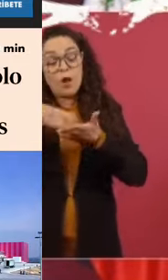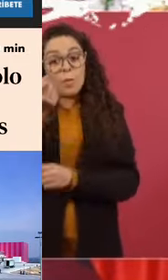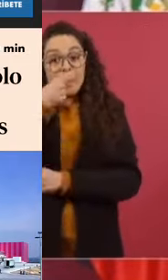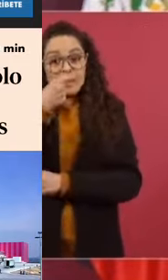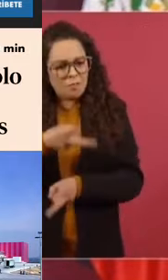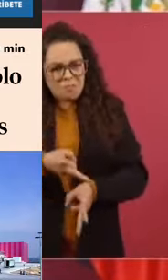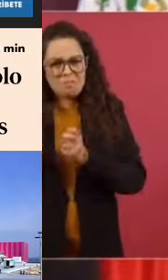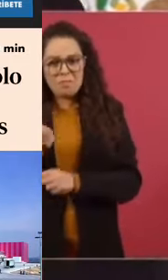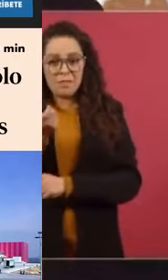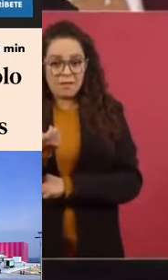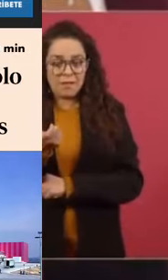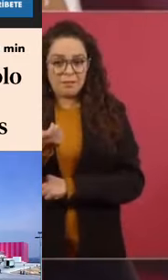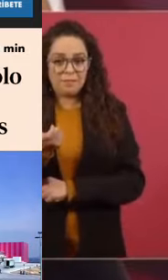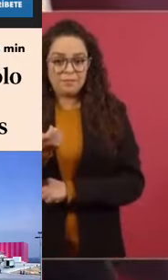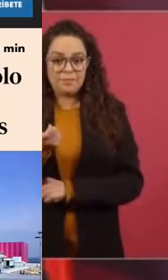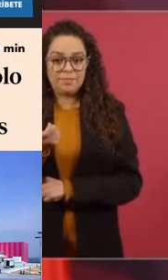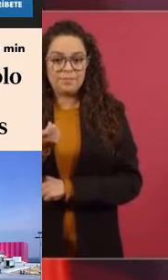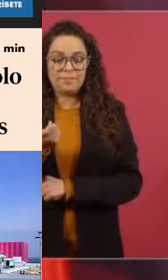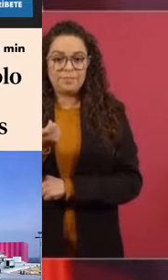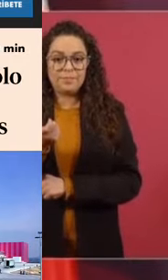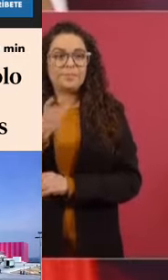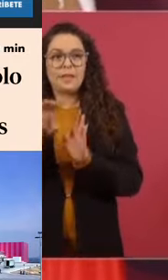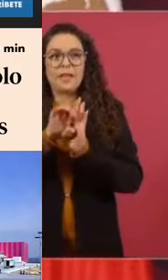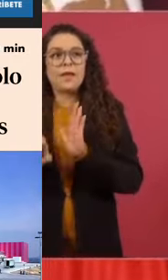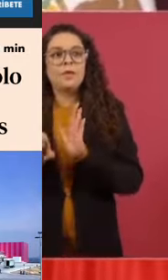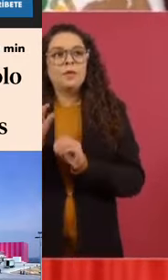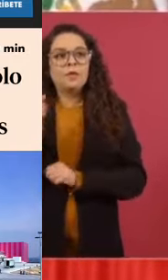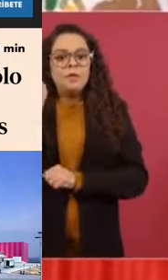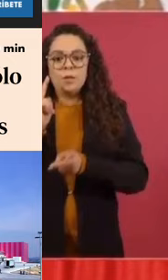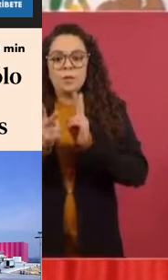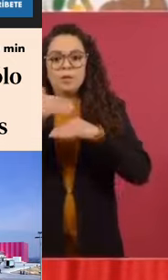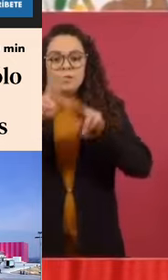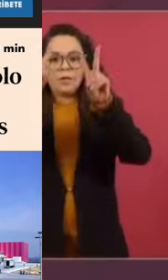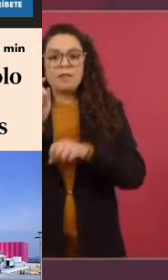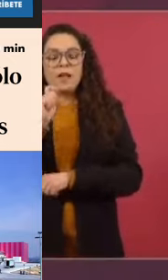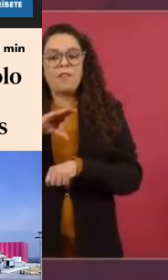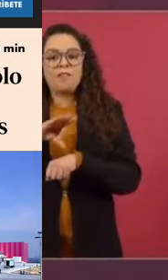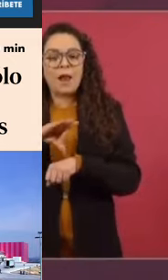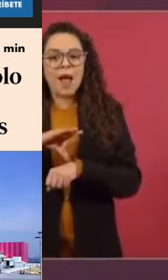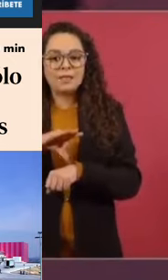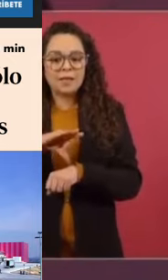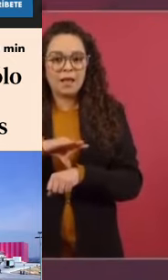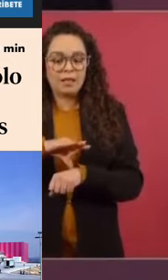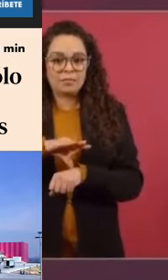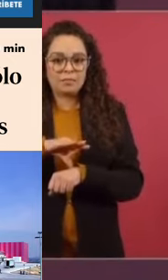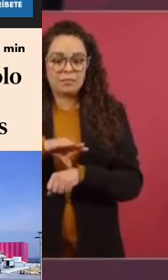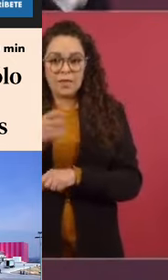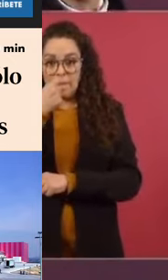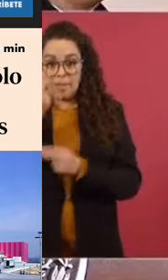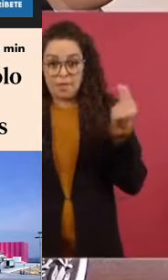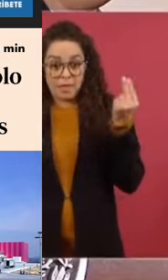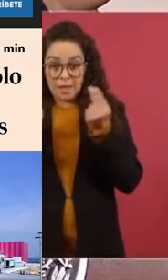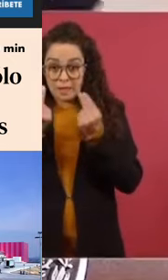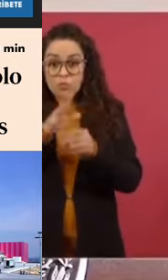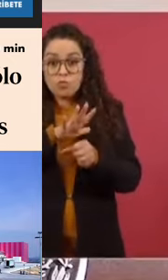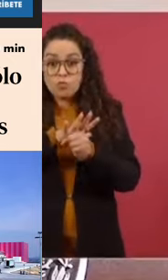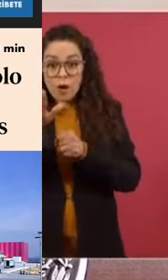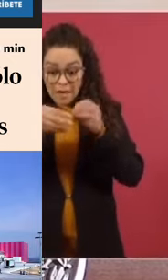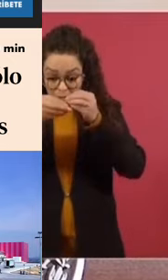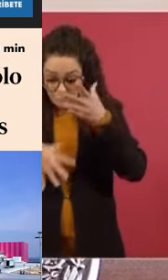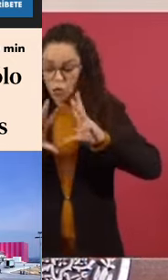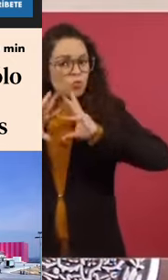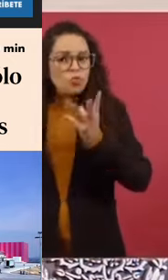ahora que hablamos de la farmacia, para que tenga todas las medicinas que se requieren en el país y que